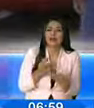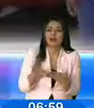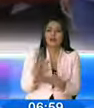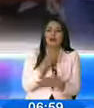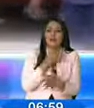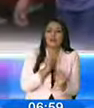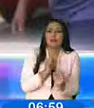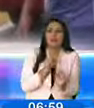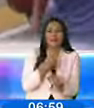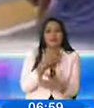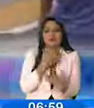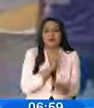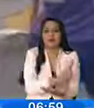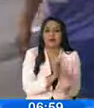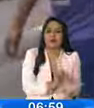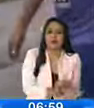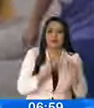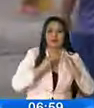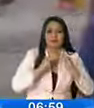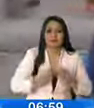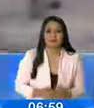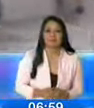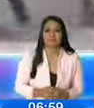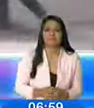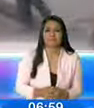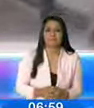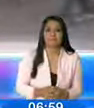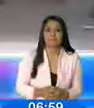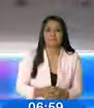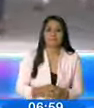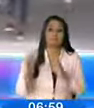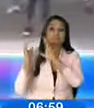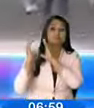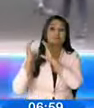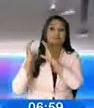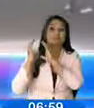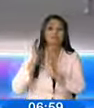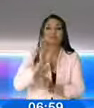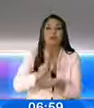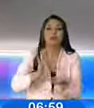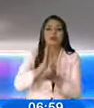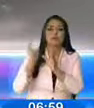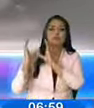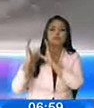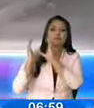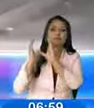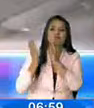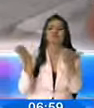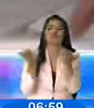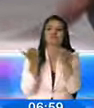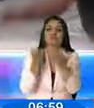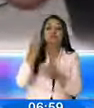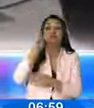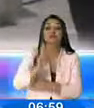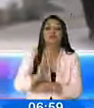miedo. El féretro fue llevado en hombros por varias cuadras de su barrio, en las Malvinas, en el sur de